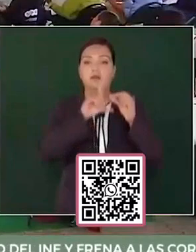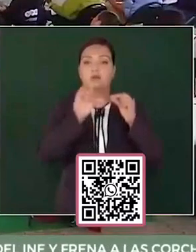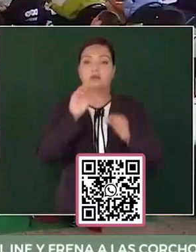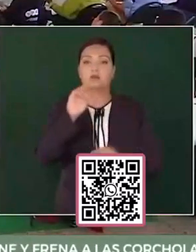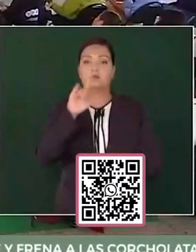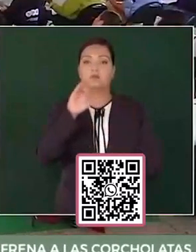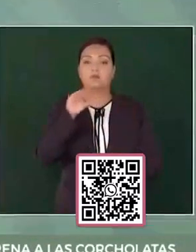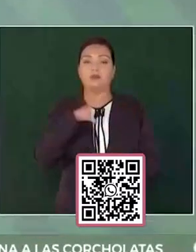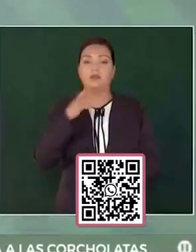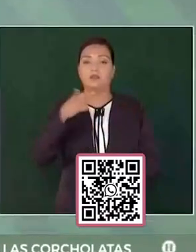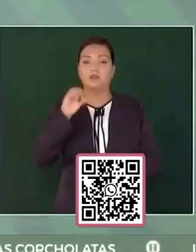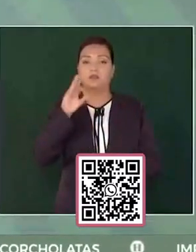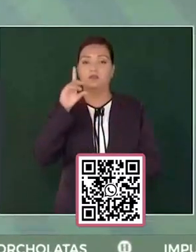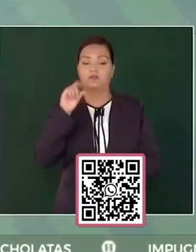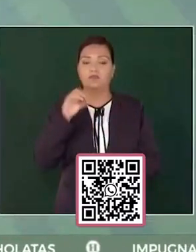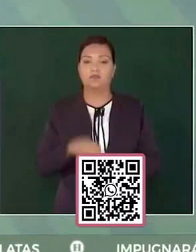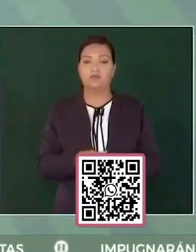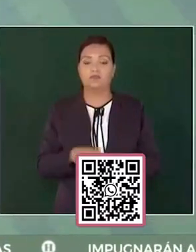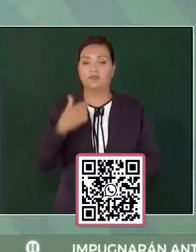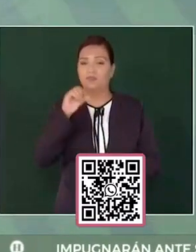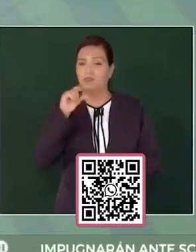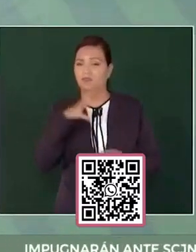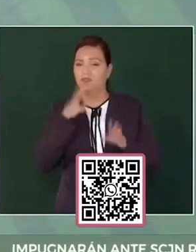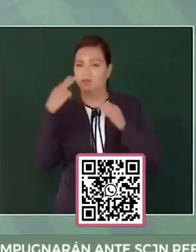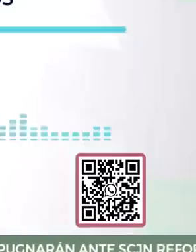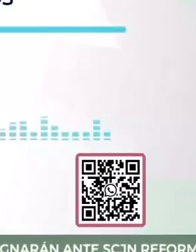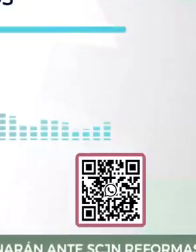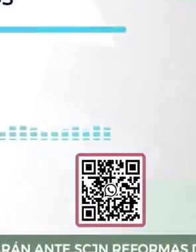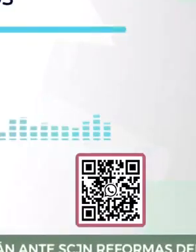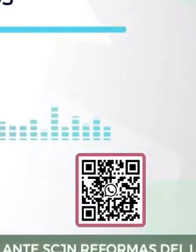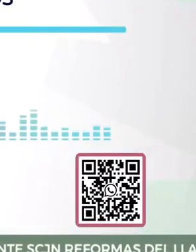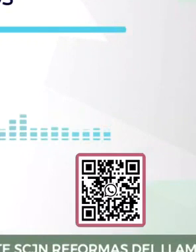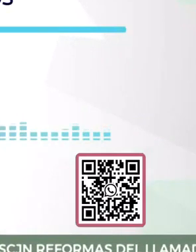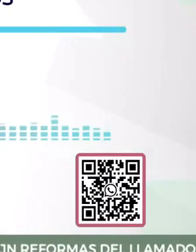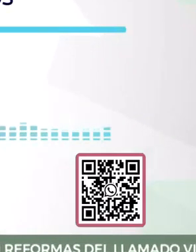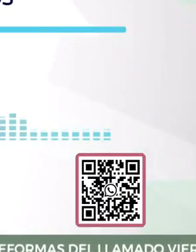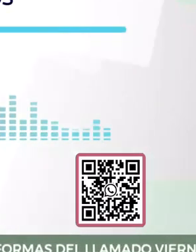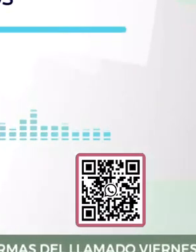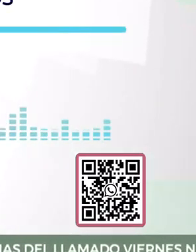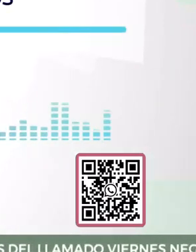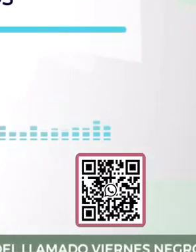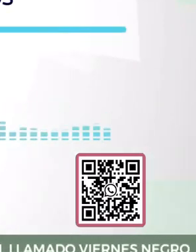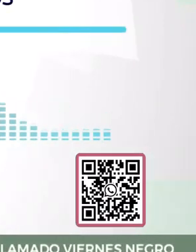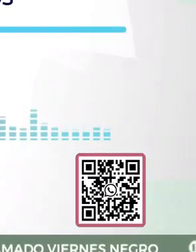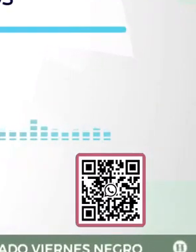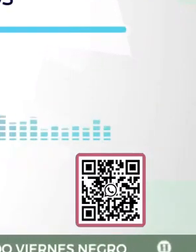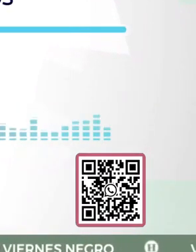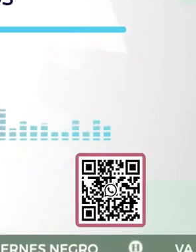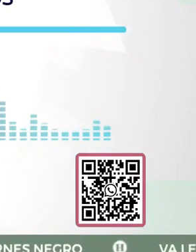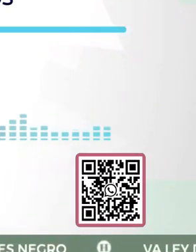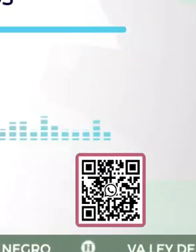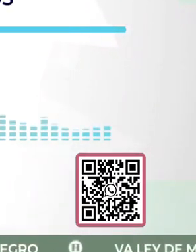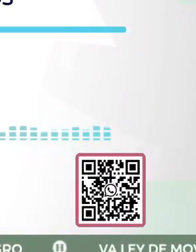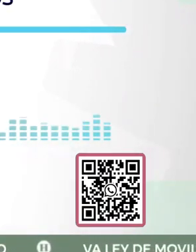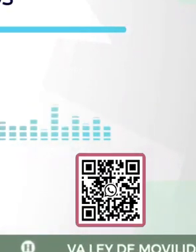muy importante ver a qué precio lo vendió, ver cuál era el avalúo de ese avión, ver cómo está